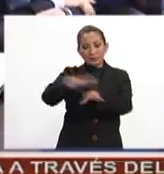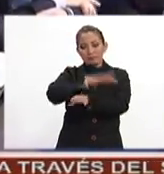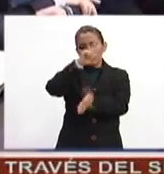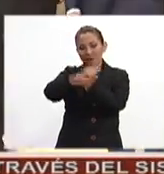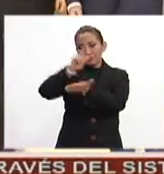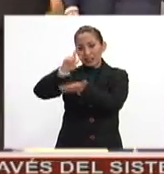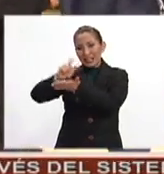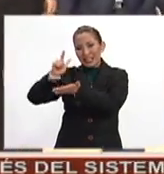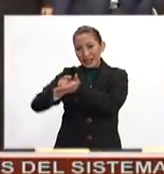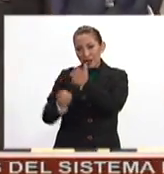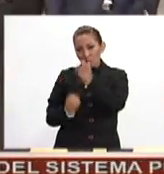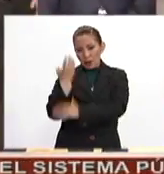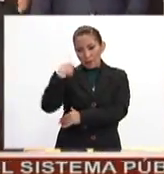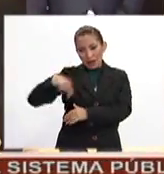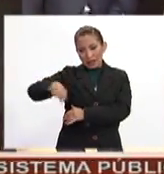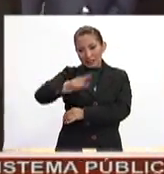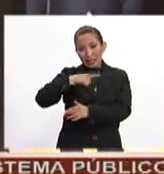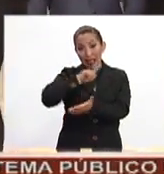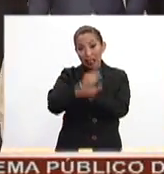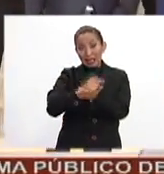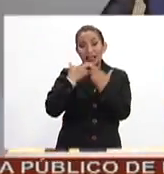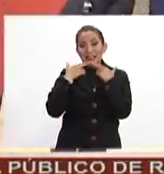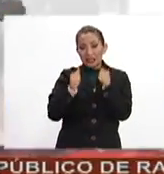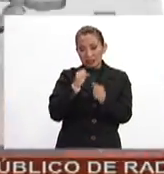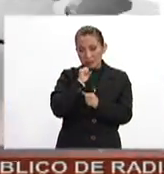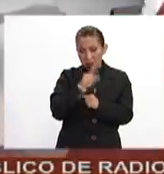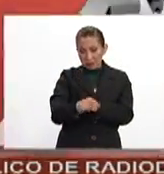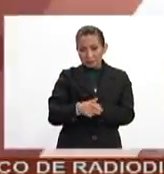reformas estructurales, entre ellas la reforma fiscal.